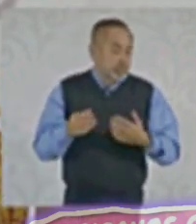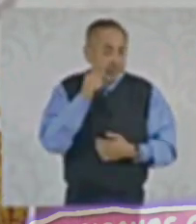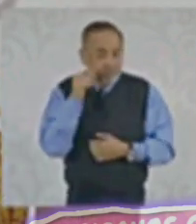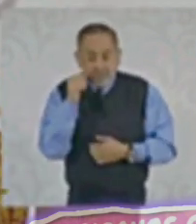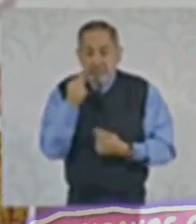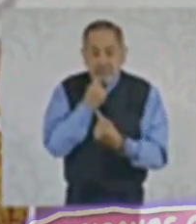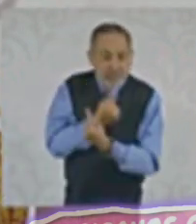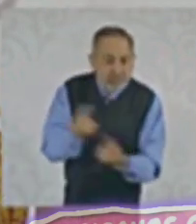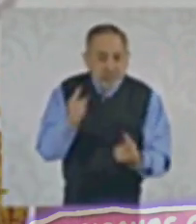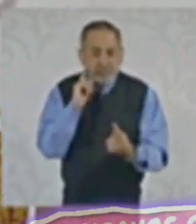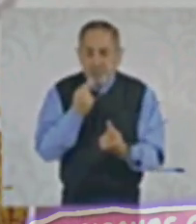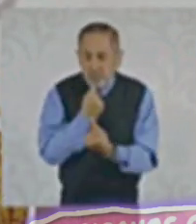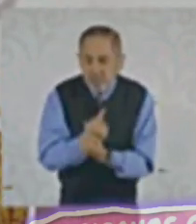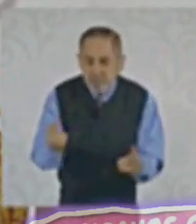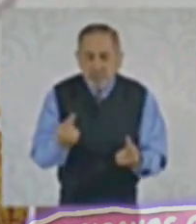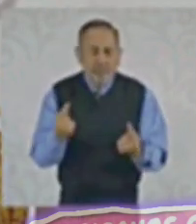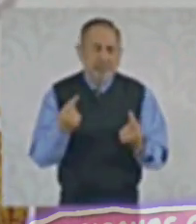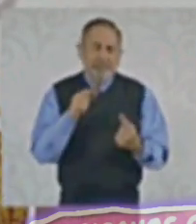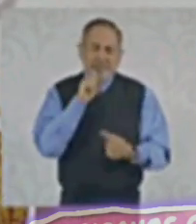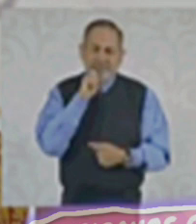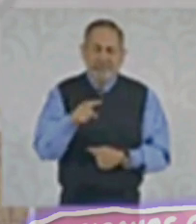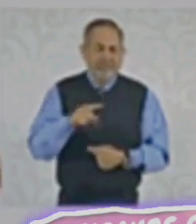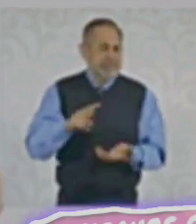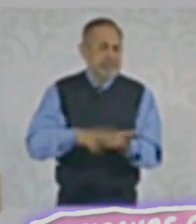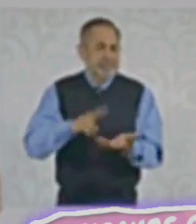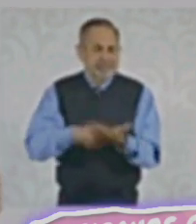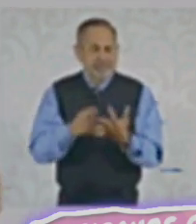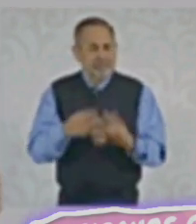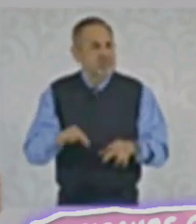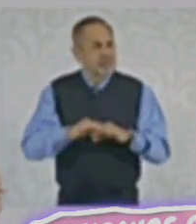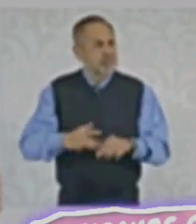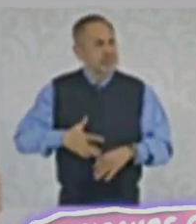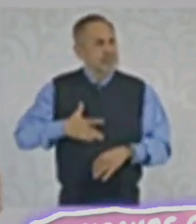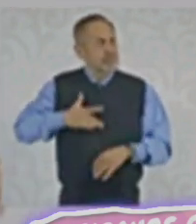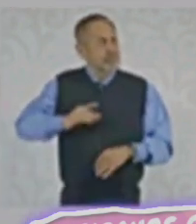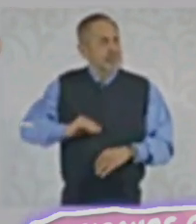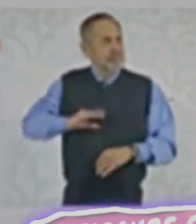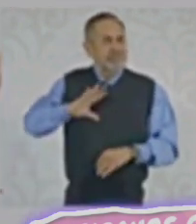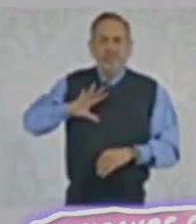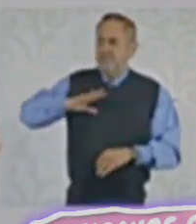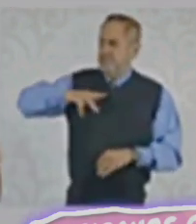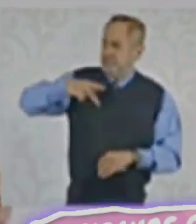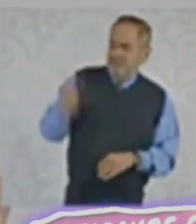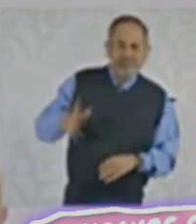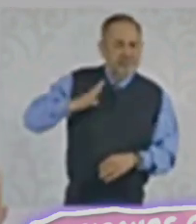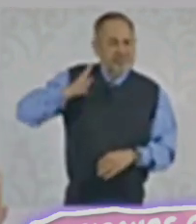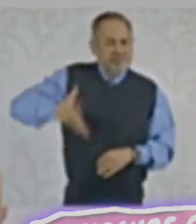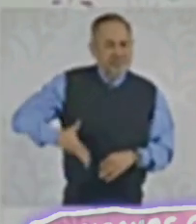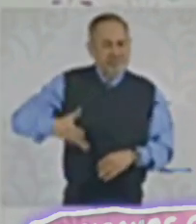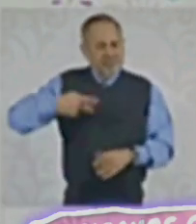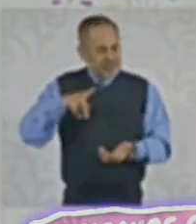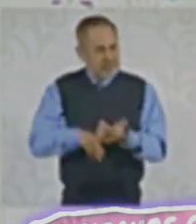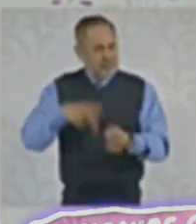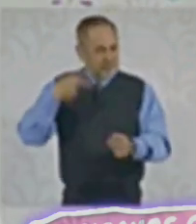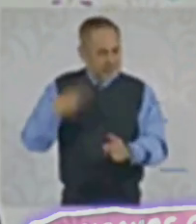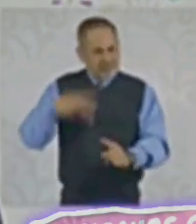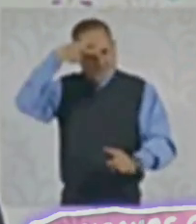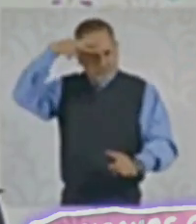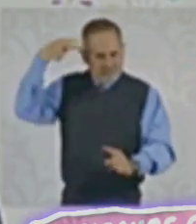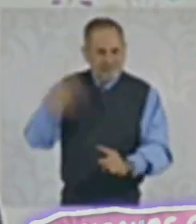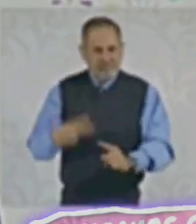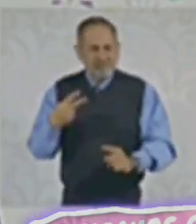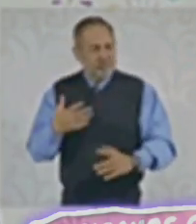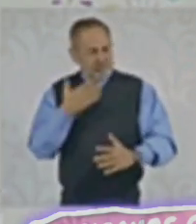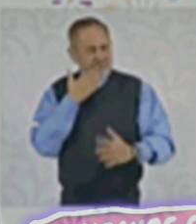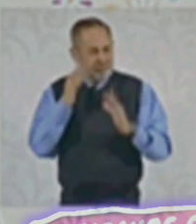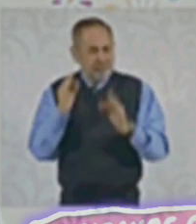niños y niñas, pues también engrandece nuestro sentido de nación y nuestro orgullo de ser mexicanos y mexicanas,